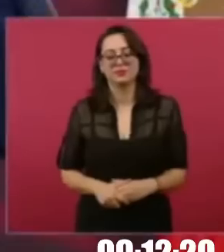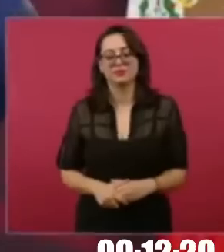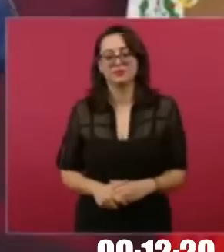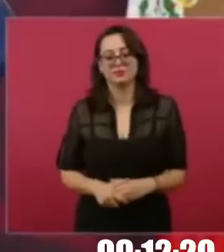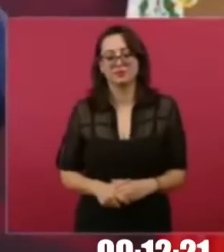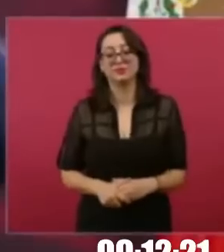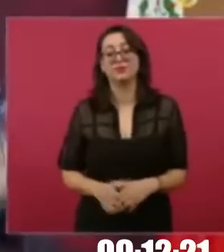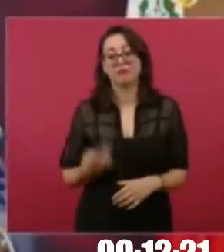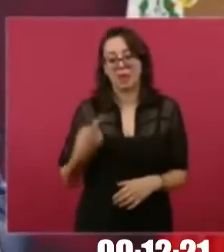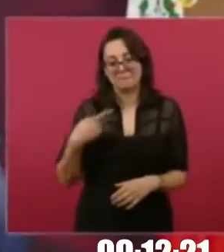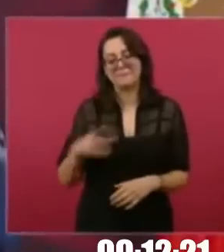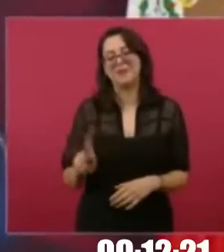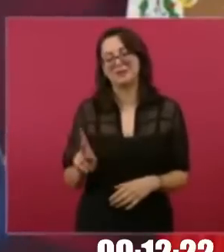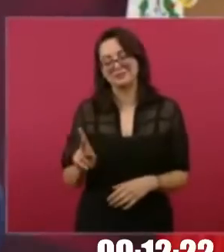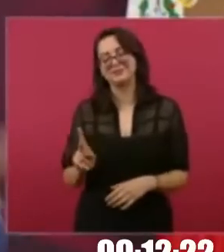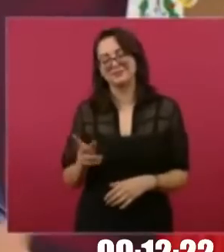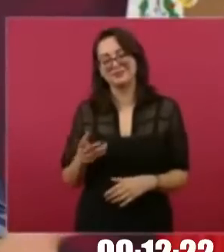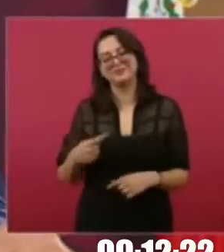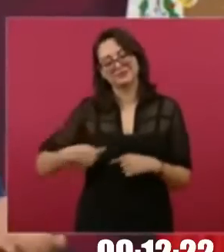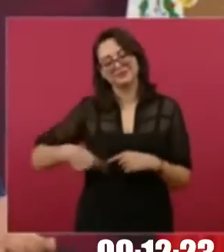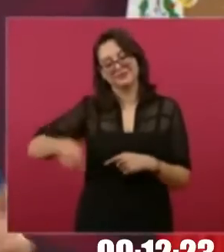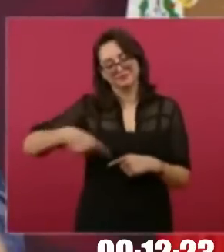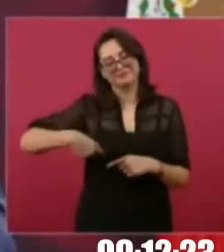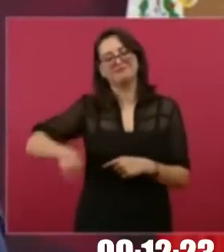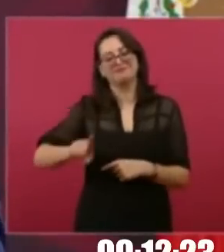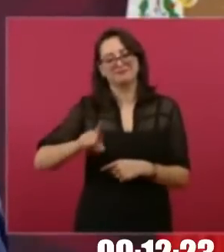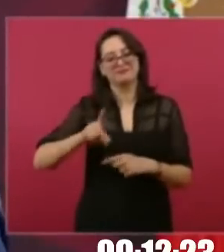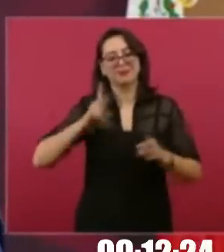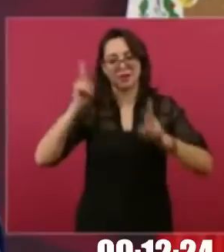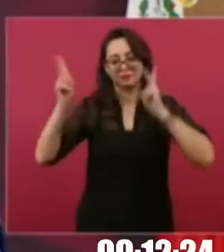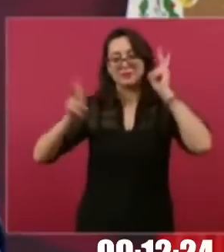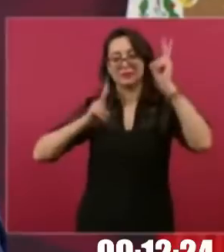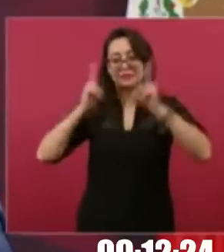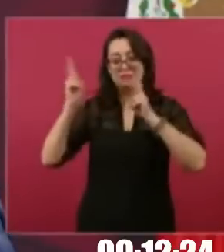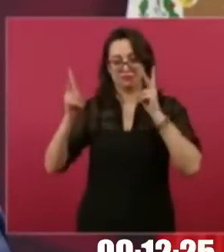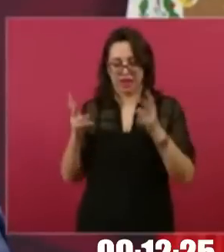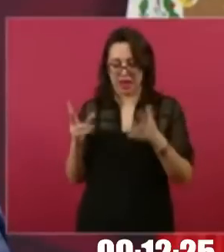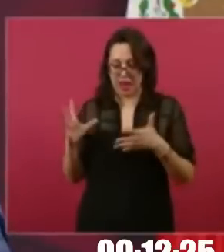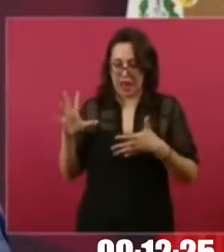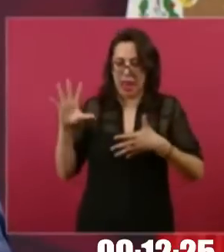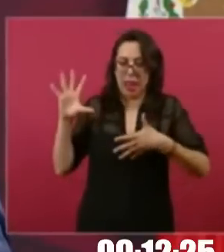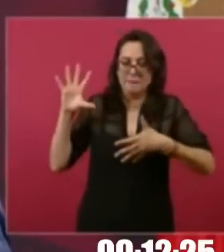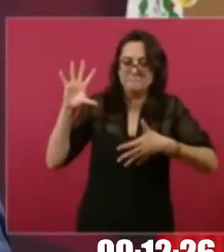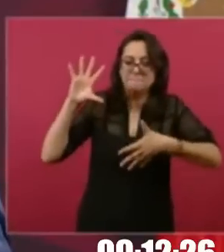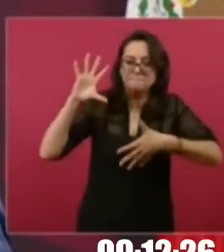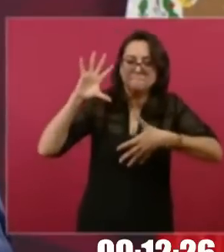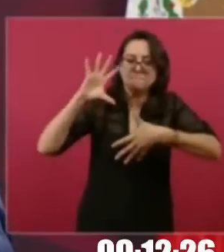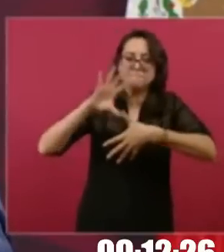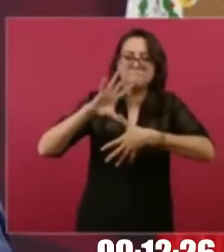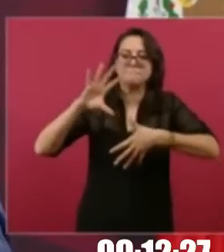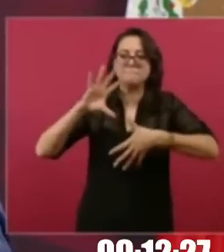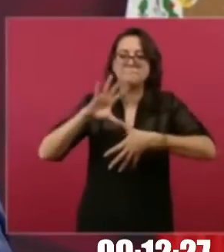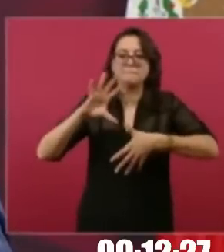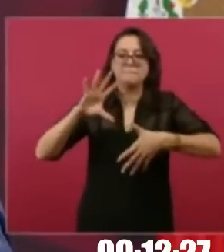pero sí tengo que ir además es nuestra América como decía Martín